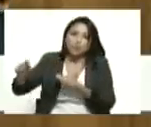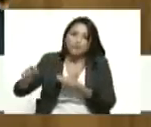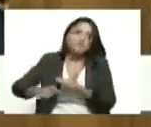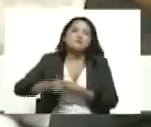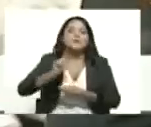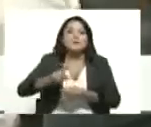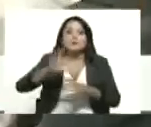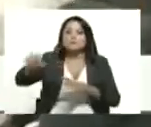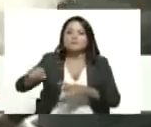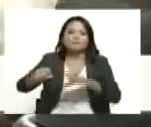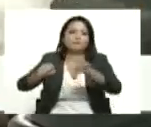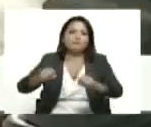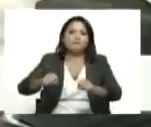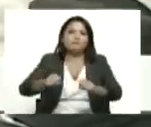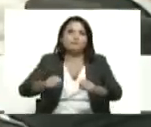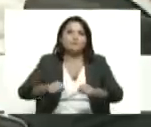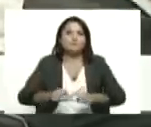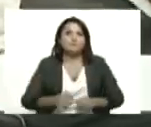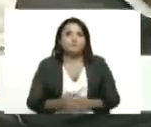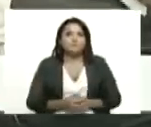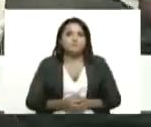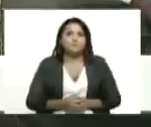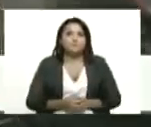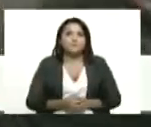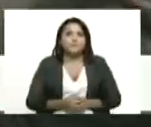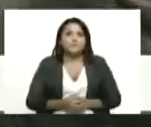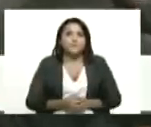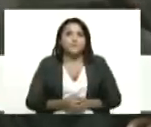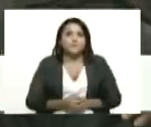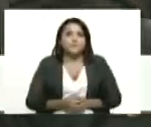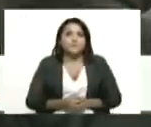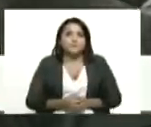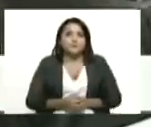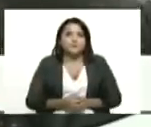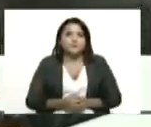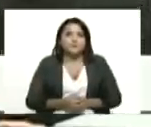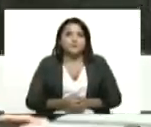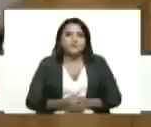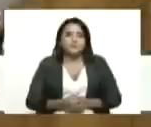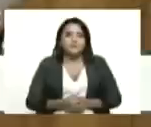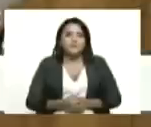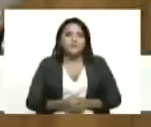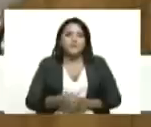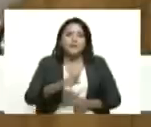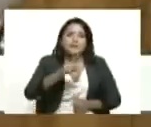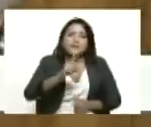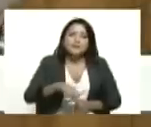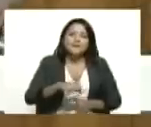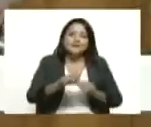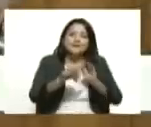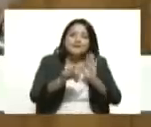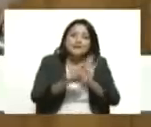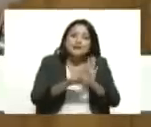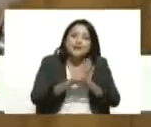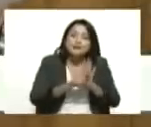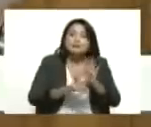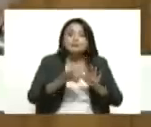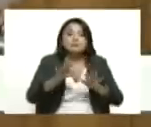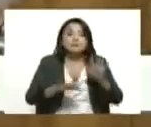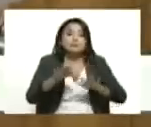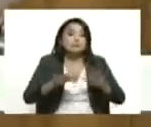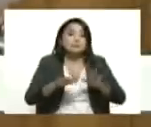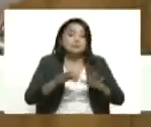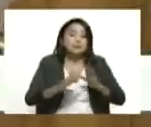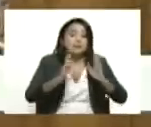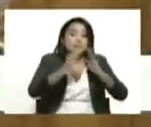transmisión de propiedad, la extinción de dominio procede contra, sobre los bienes a que hace referencia esta ley, independientemente de que su propiedad